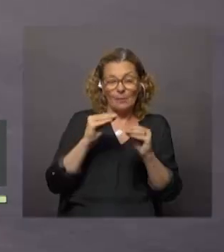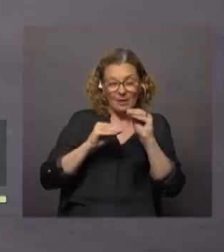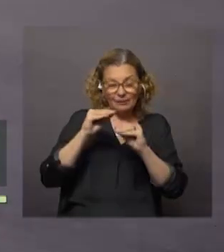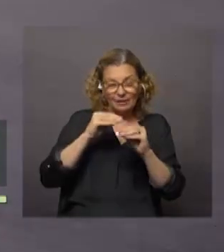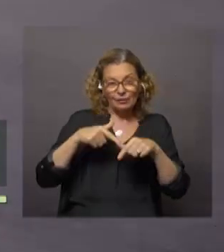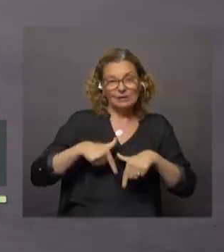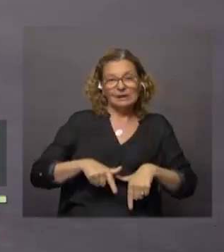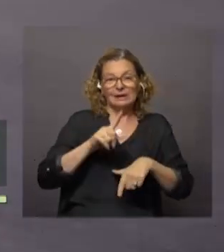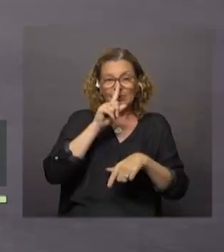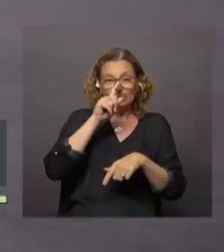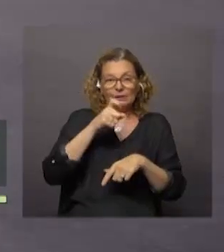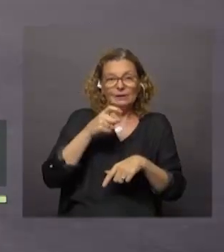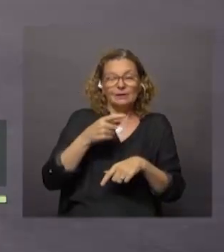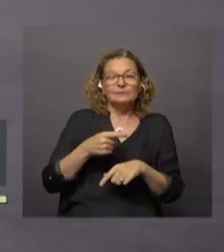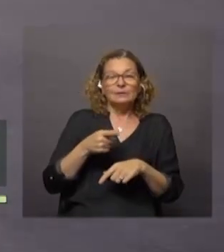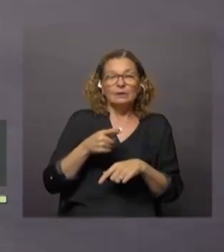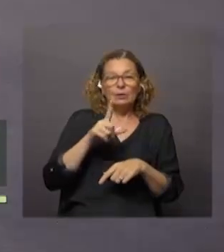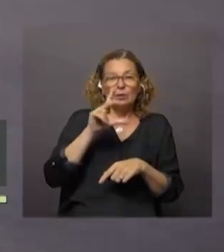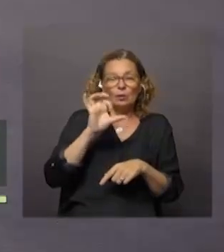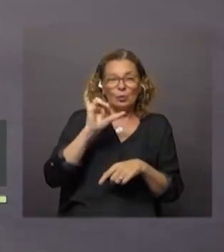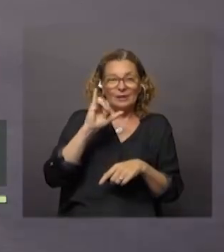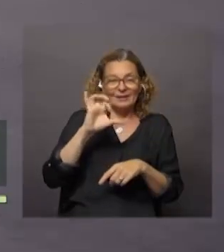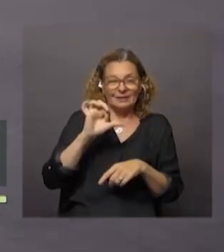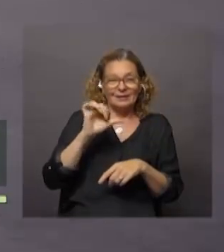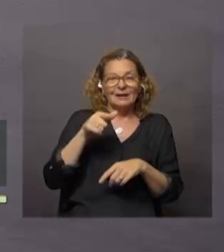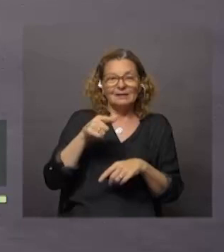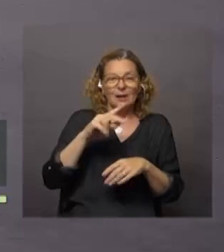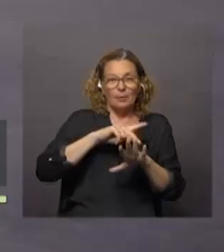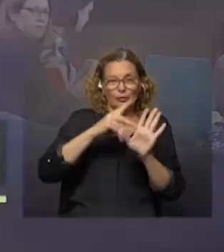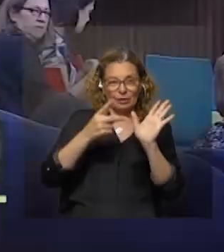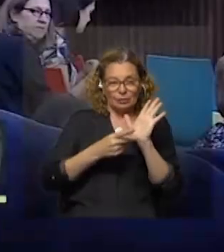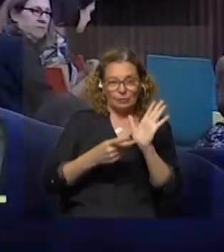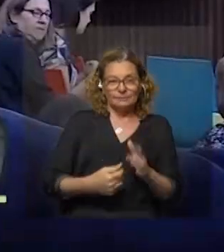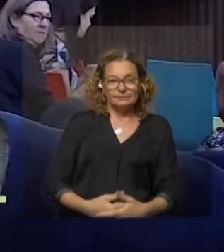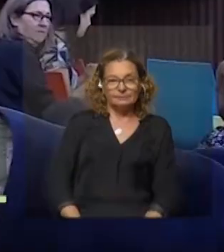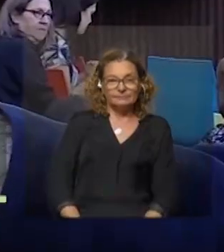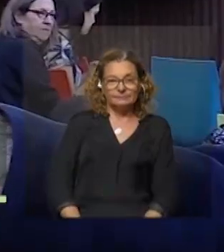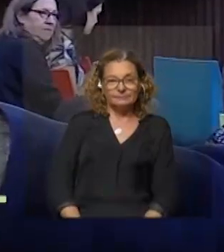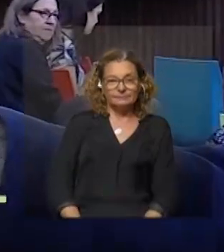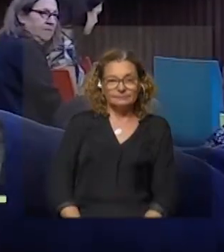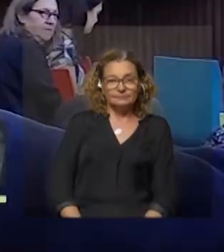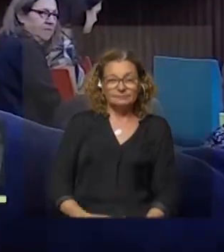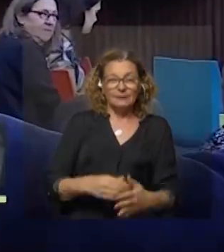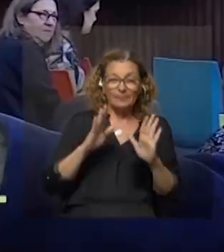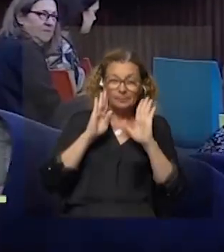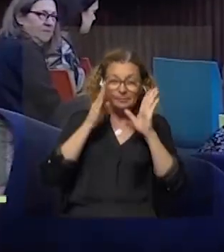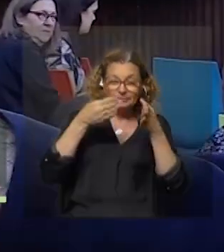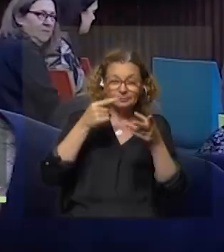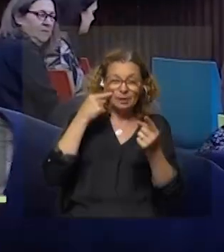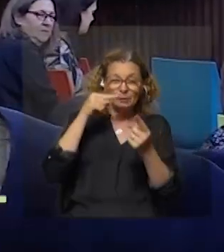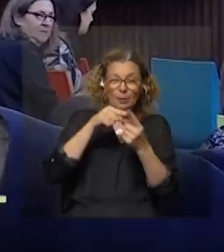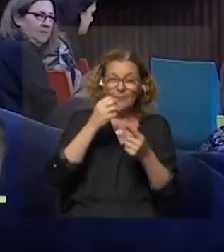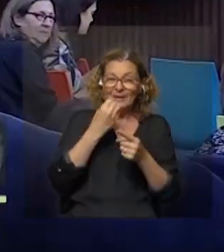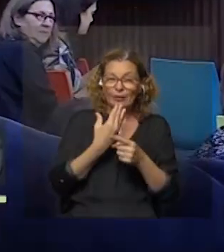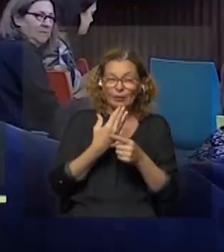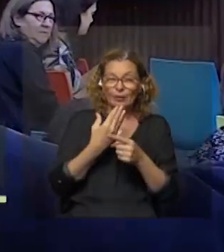de la intendencia de Montevideo Luis Oregón Y sobre este proyecto está dirigido a mejorar